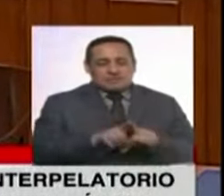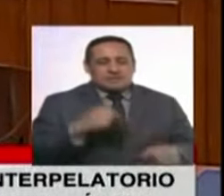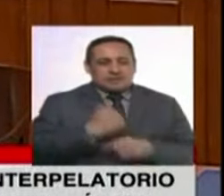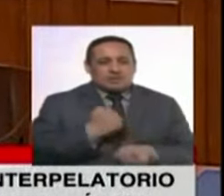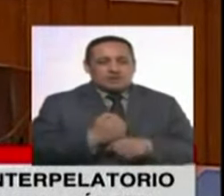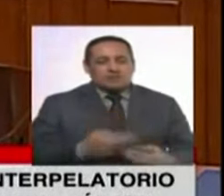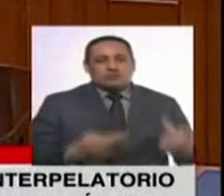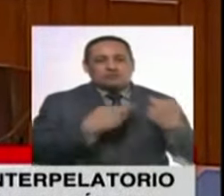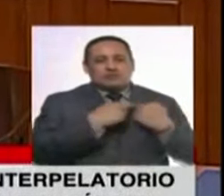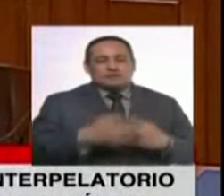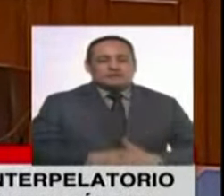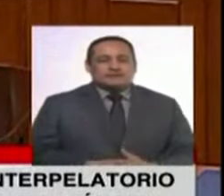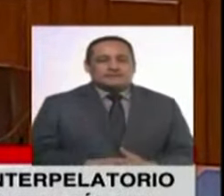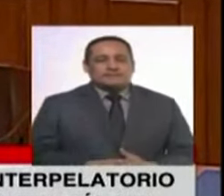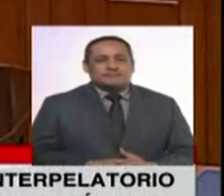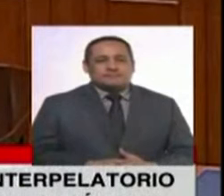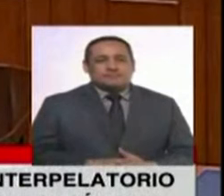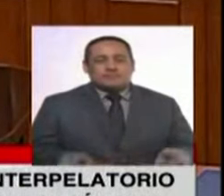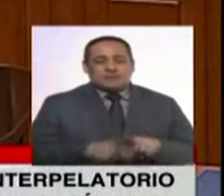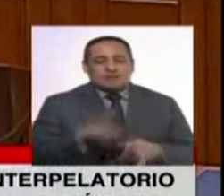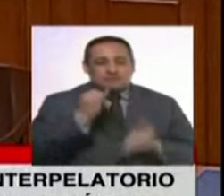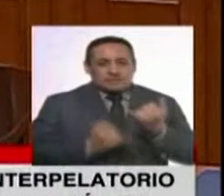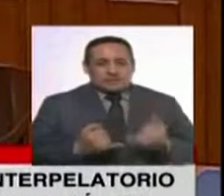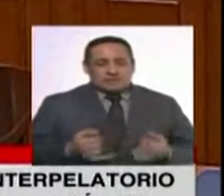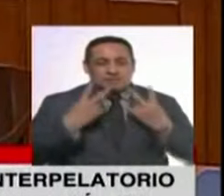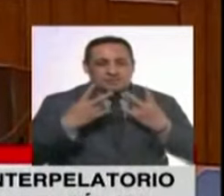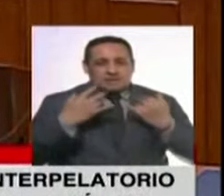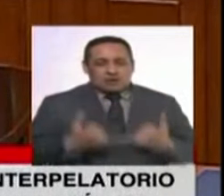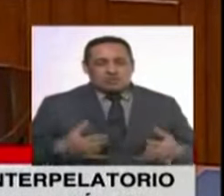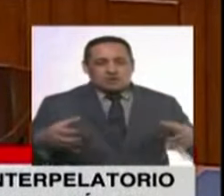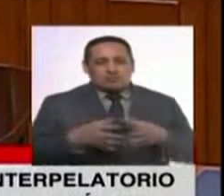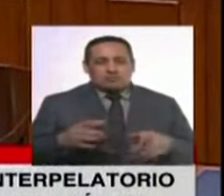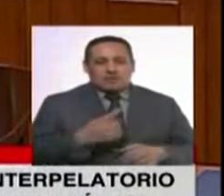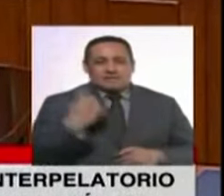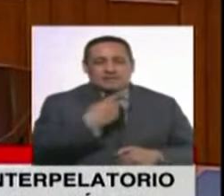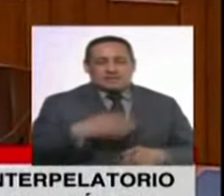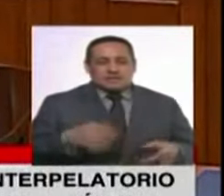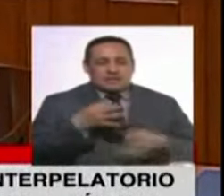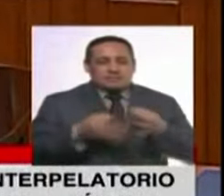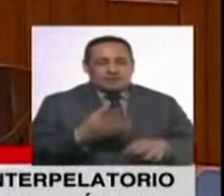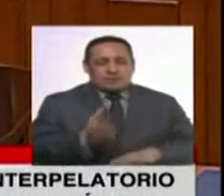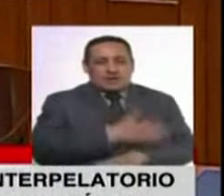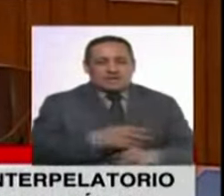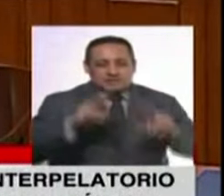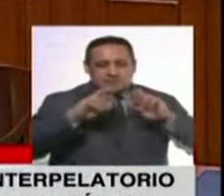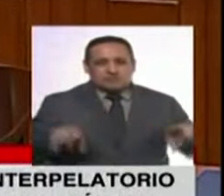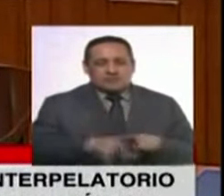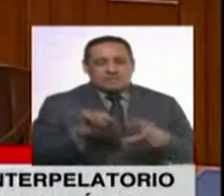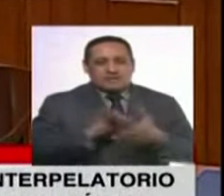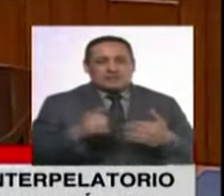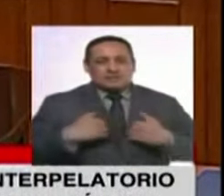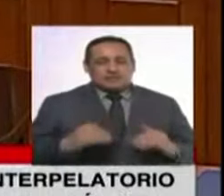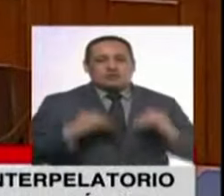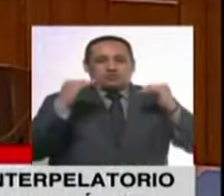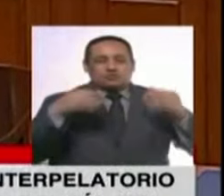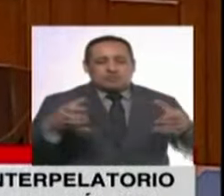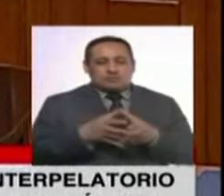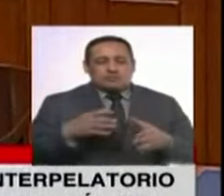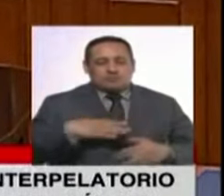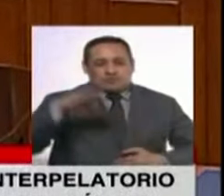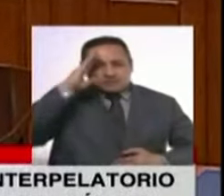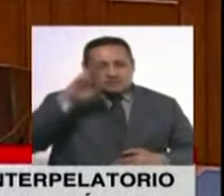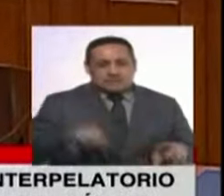de su competencia finalmente los oficiales que se encuentran mencionados en las investigaciones sobre los ascensos de la pnp